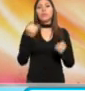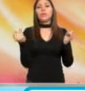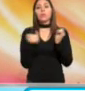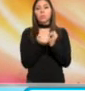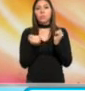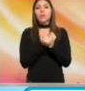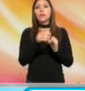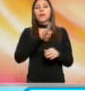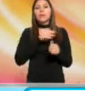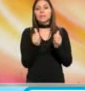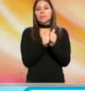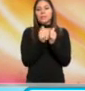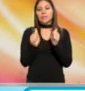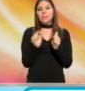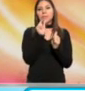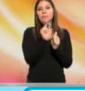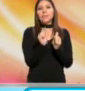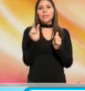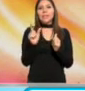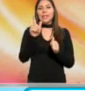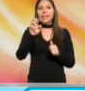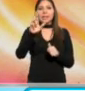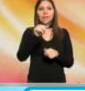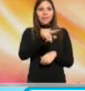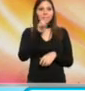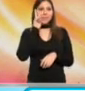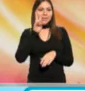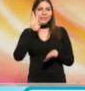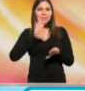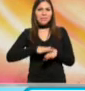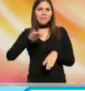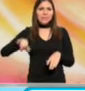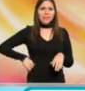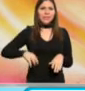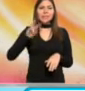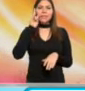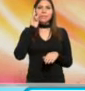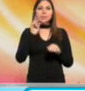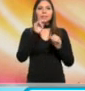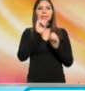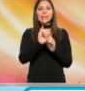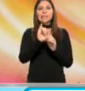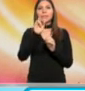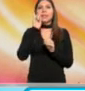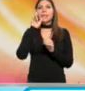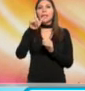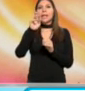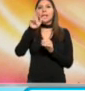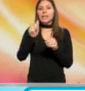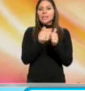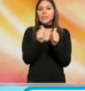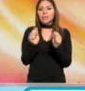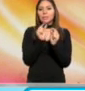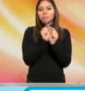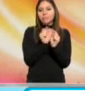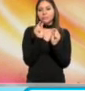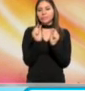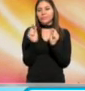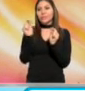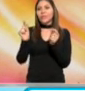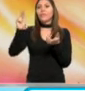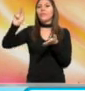viene otra vez esta separación. A mí fue de lo que más me llamó la atención. Fíjense la distancia que hay entre cada una de estas letras. Claro. Otra